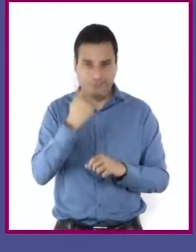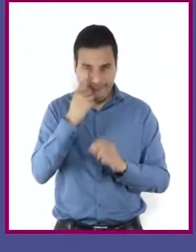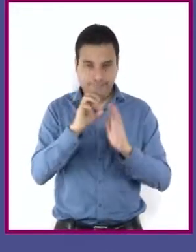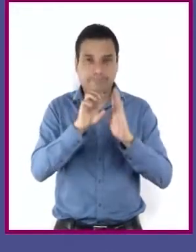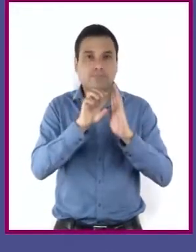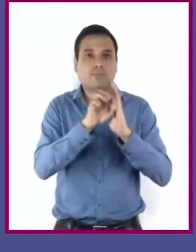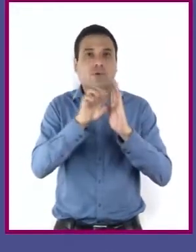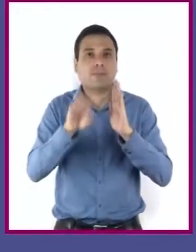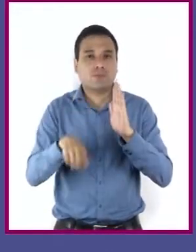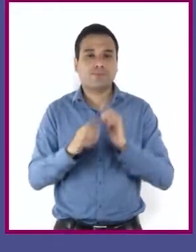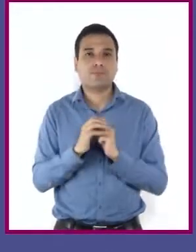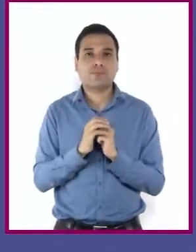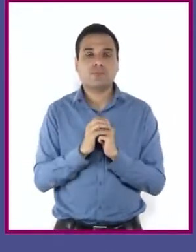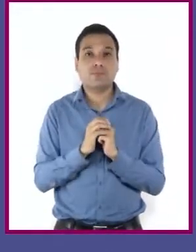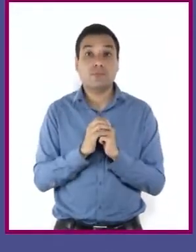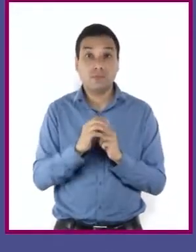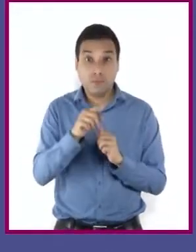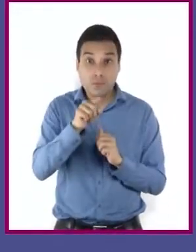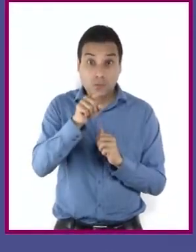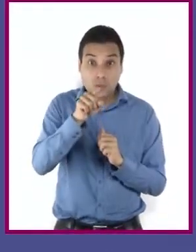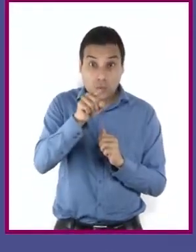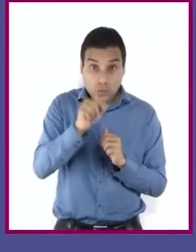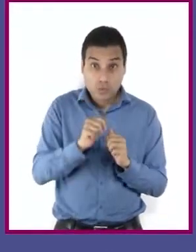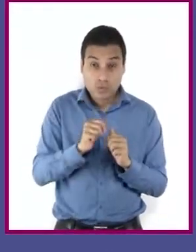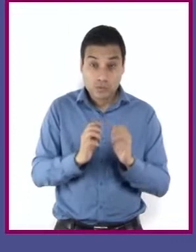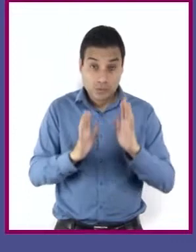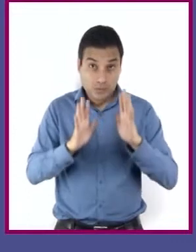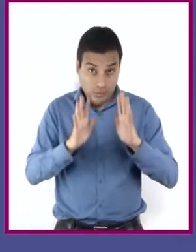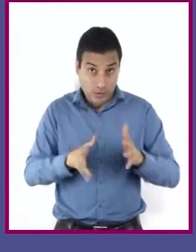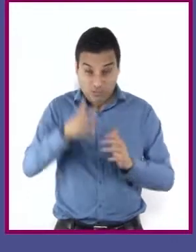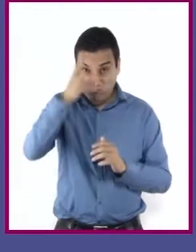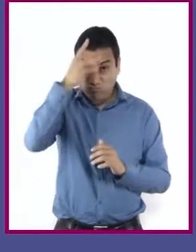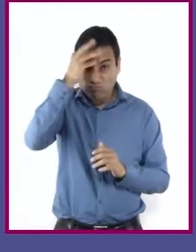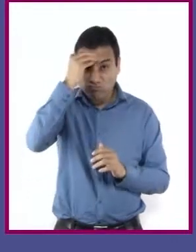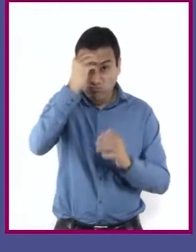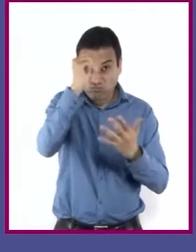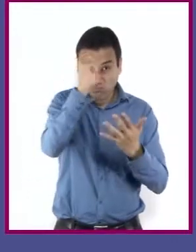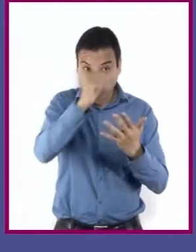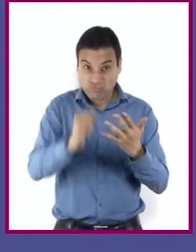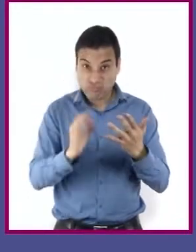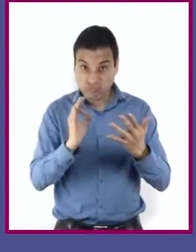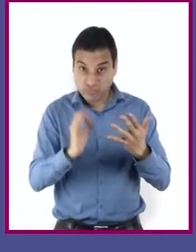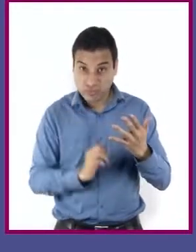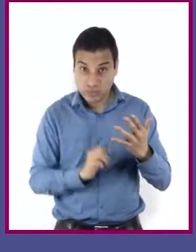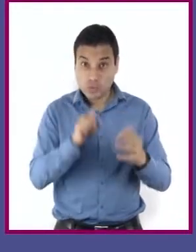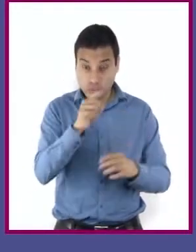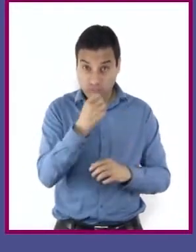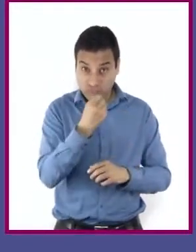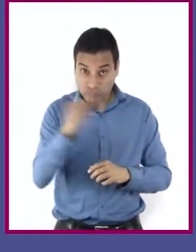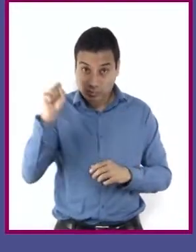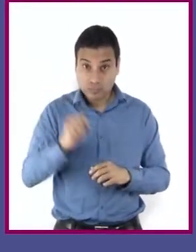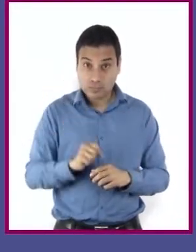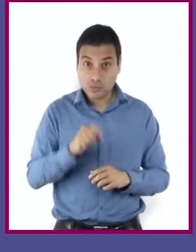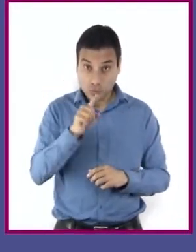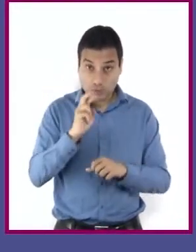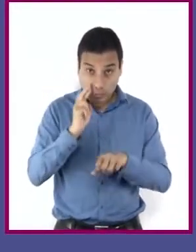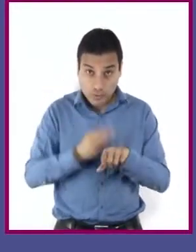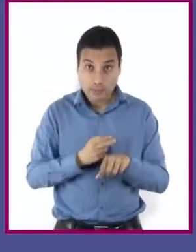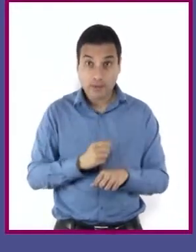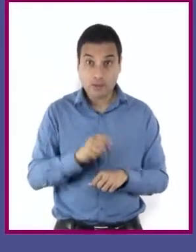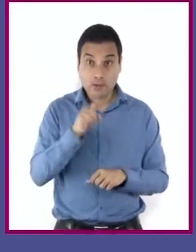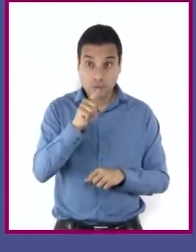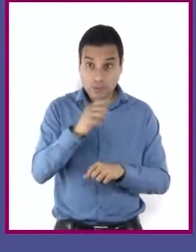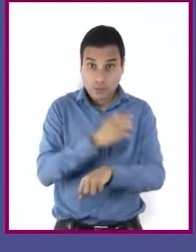Pregúntense, ¿adquirieron los conocimientos y habilidades necesarios? ¿Fueron responsables? ¿Cooperaron con